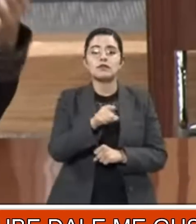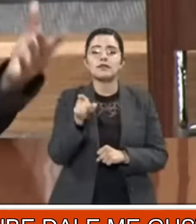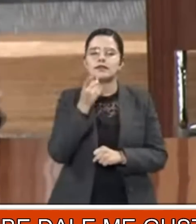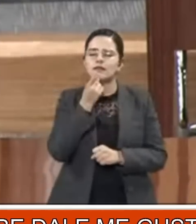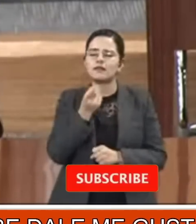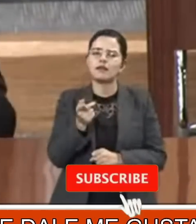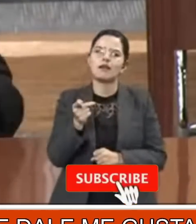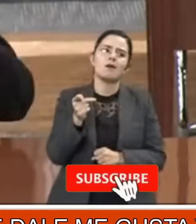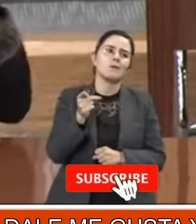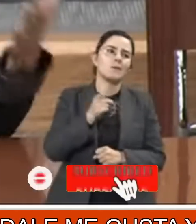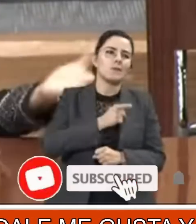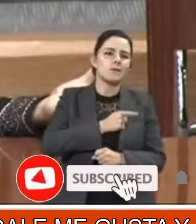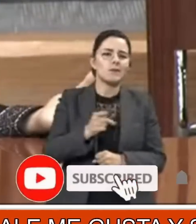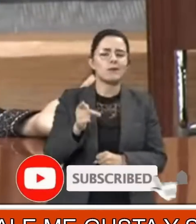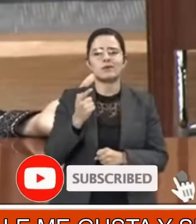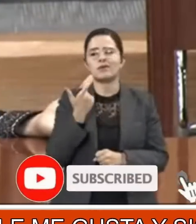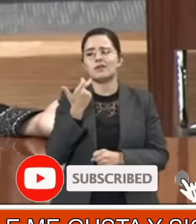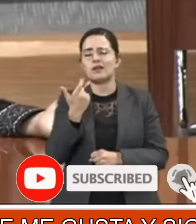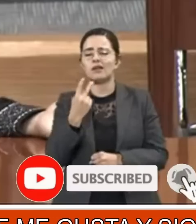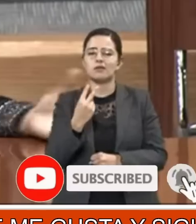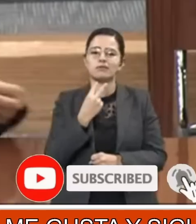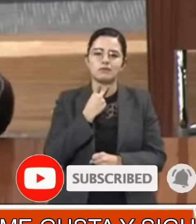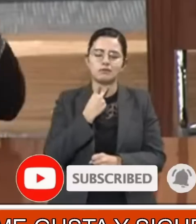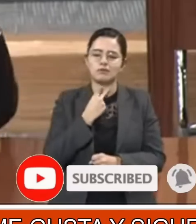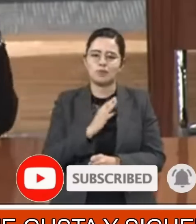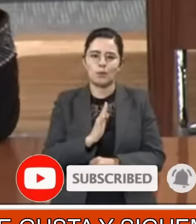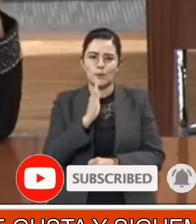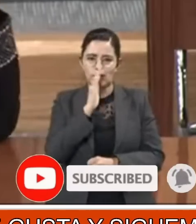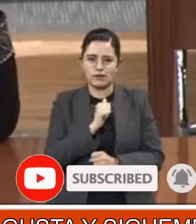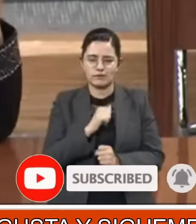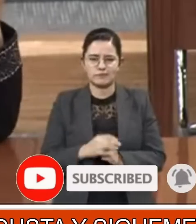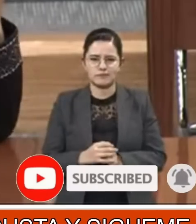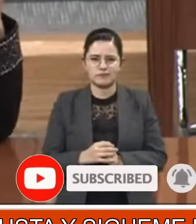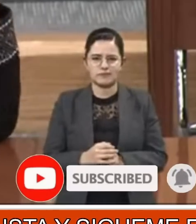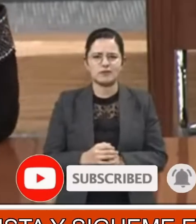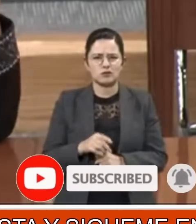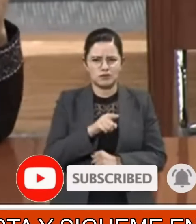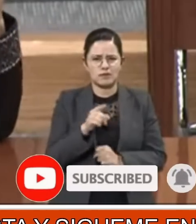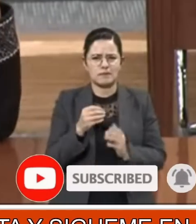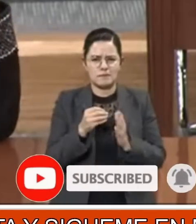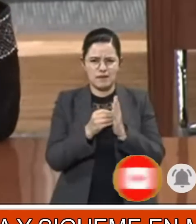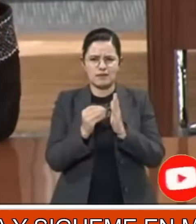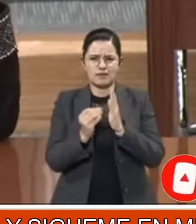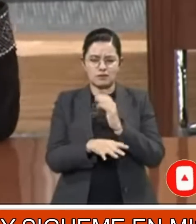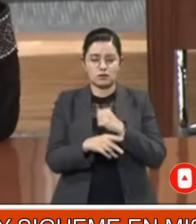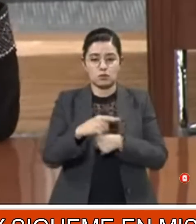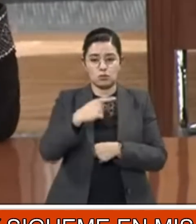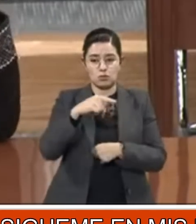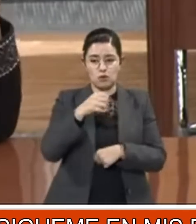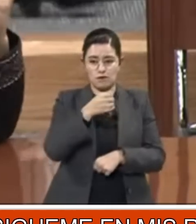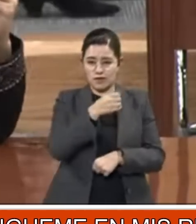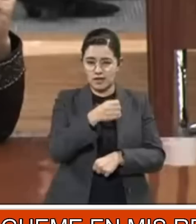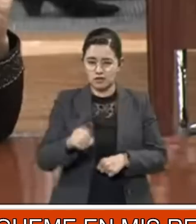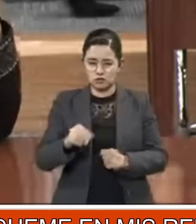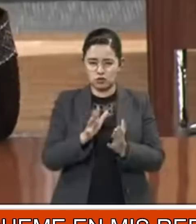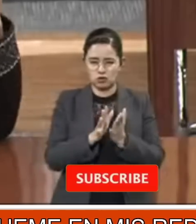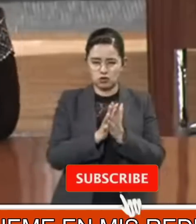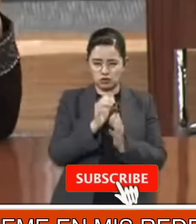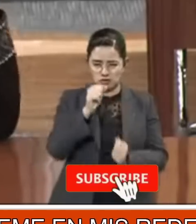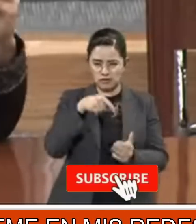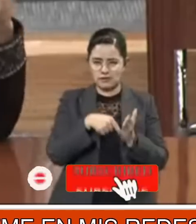cansancio diciendo que Morena ponía en riesgo la democracia supuestamente porque la Cámara de